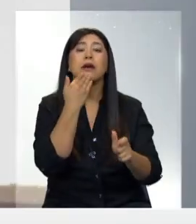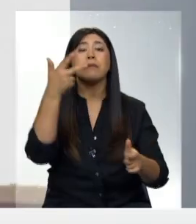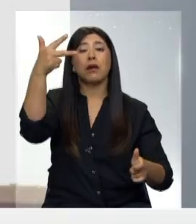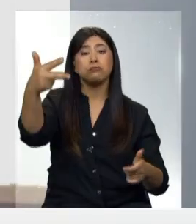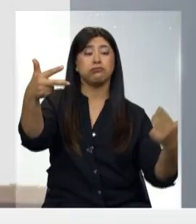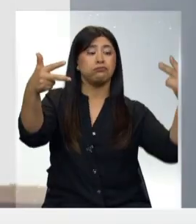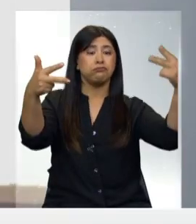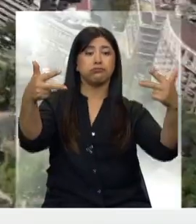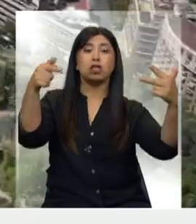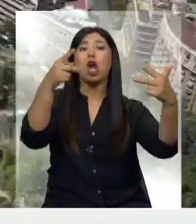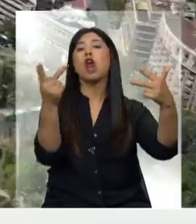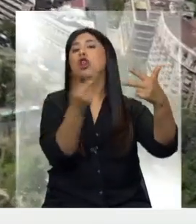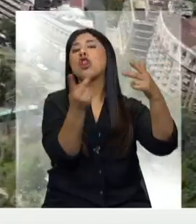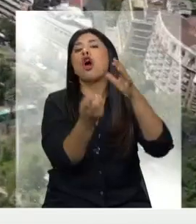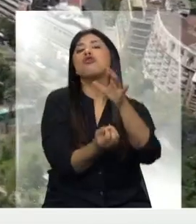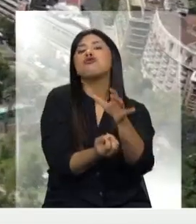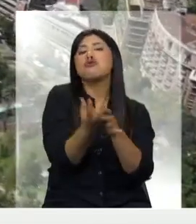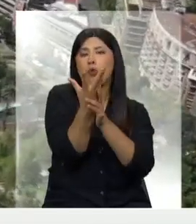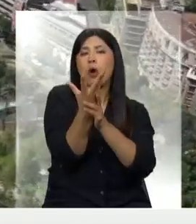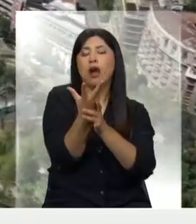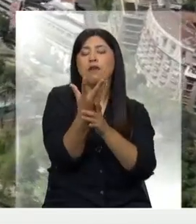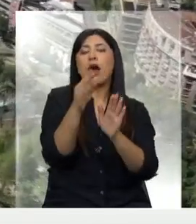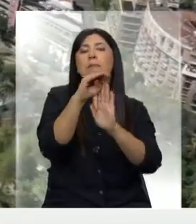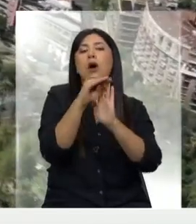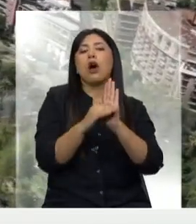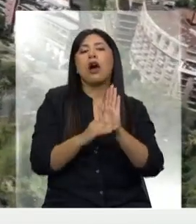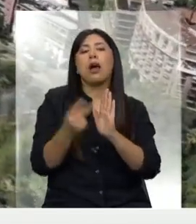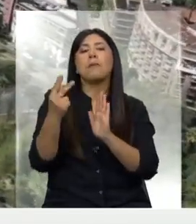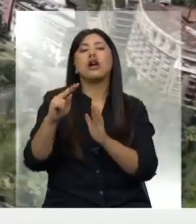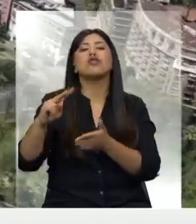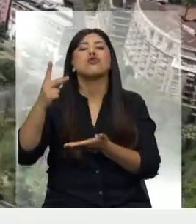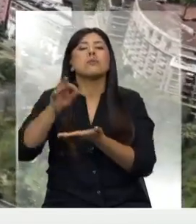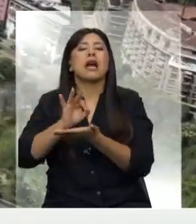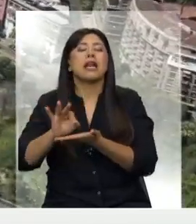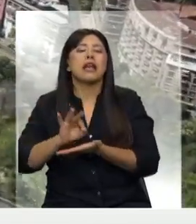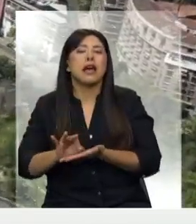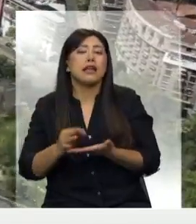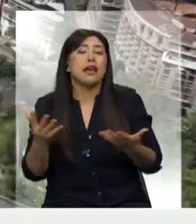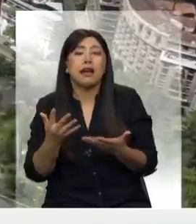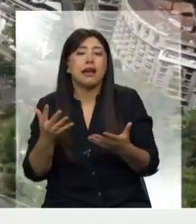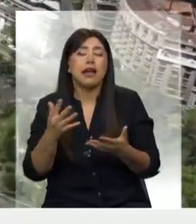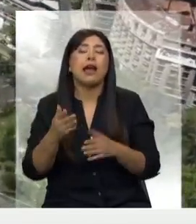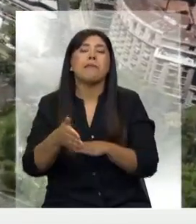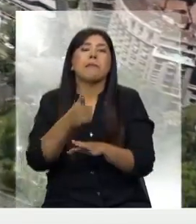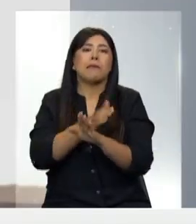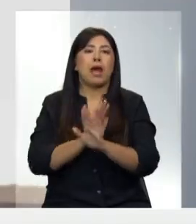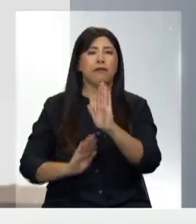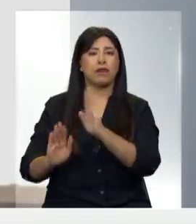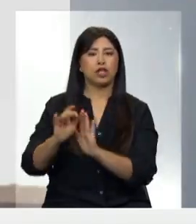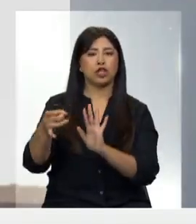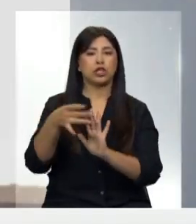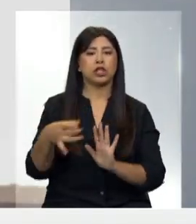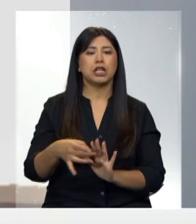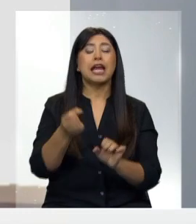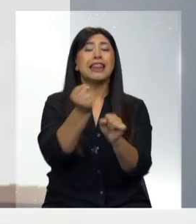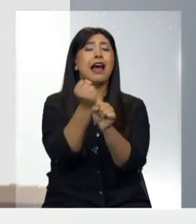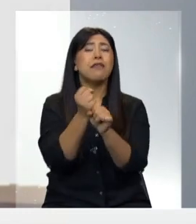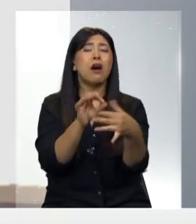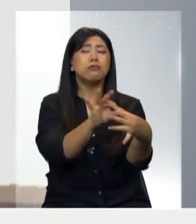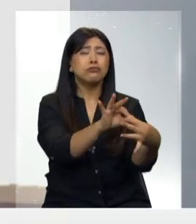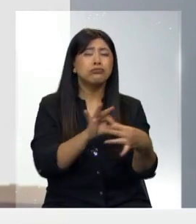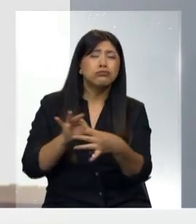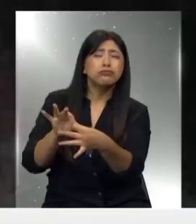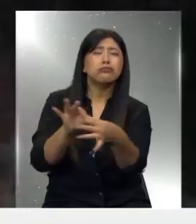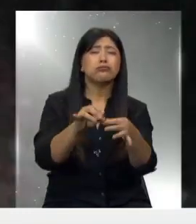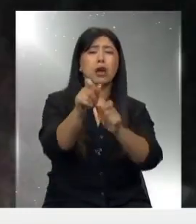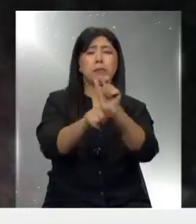de televigilancia para el Parque Forestal a través del programa de la Subsecretaría de Prevención del Delito y un trabajo que se realiza permanentemente con las y los